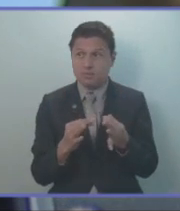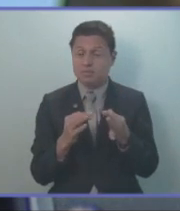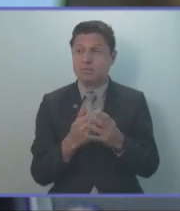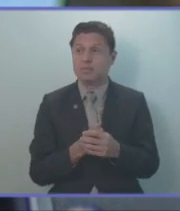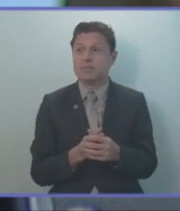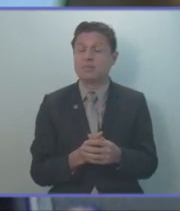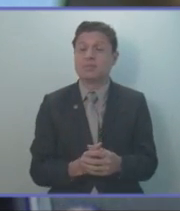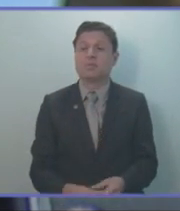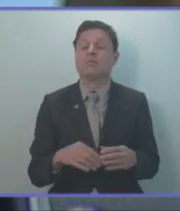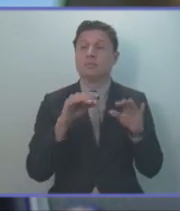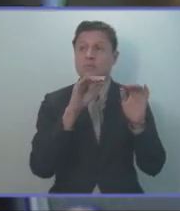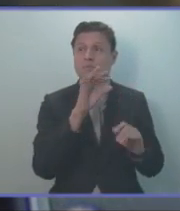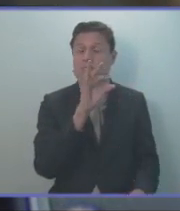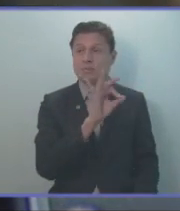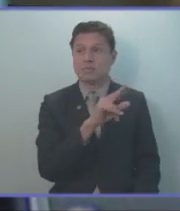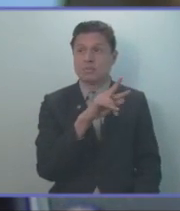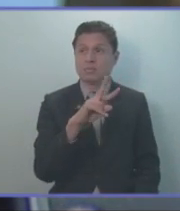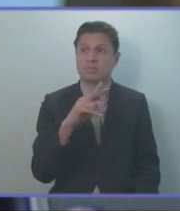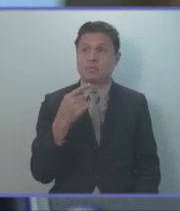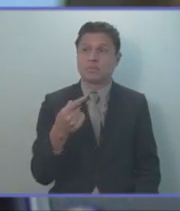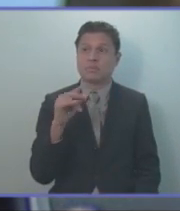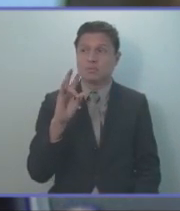número